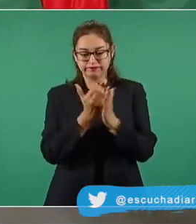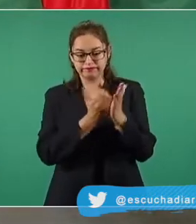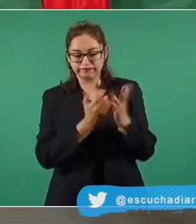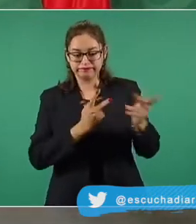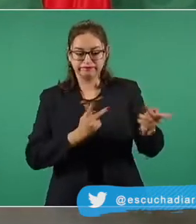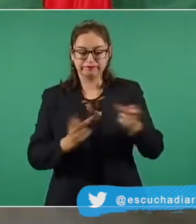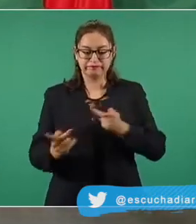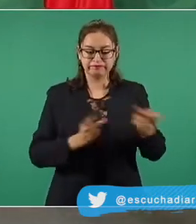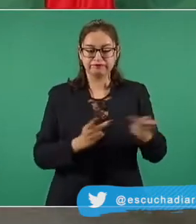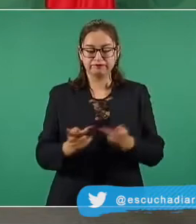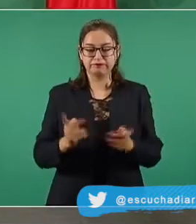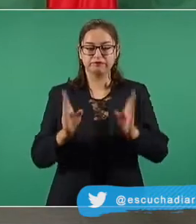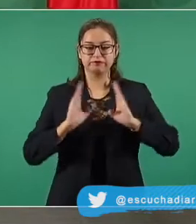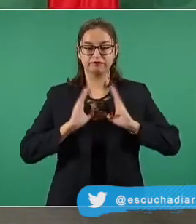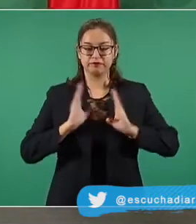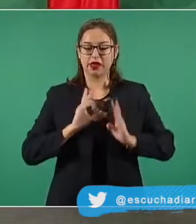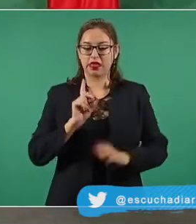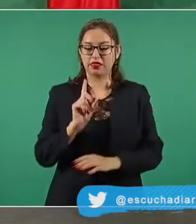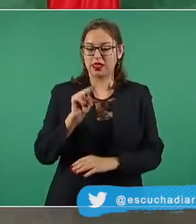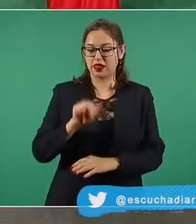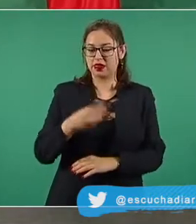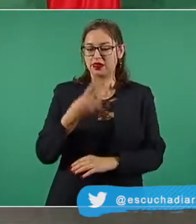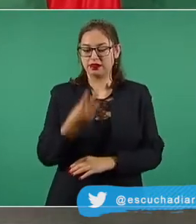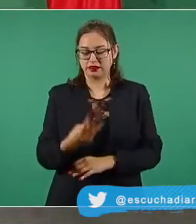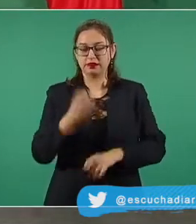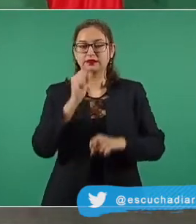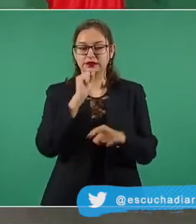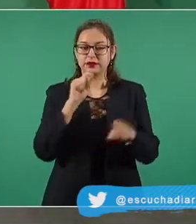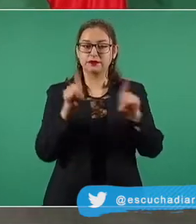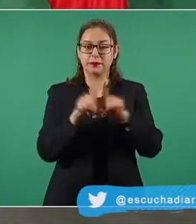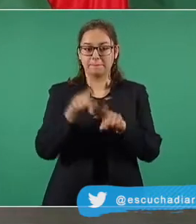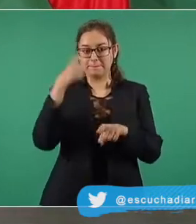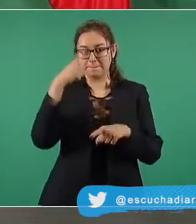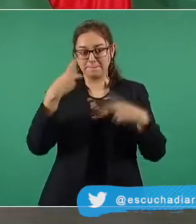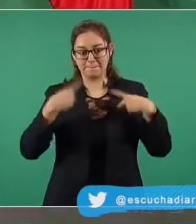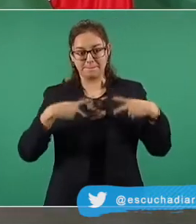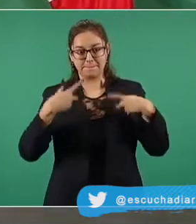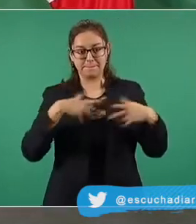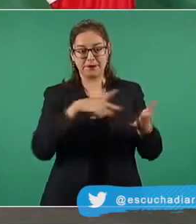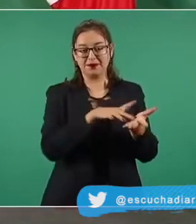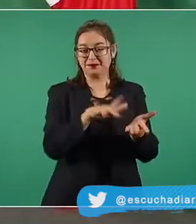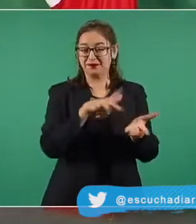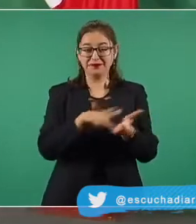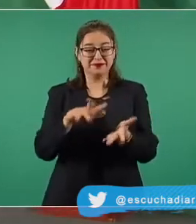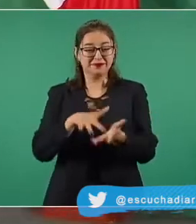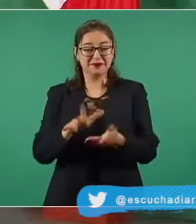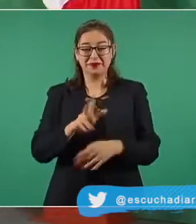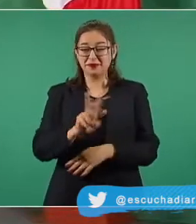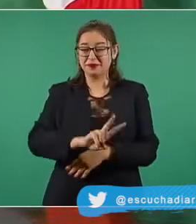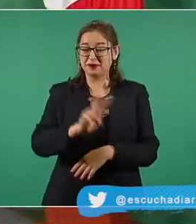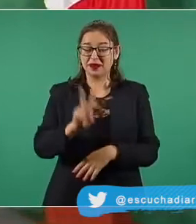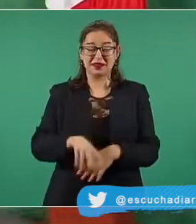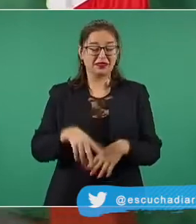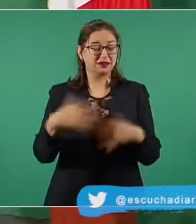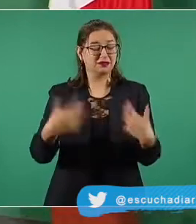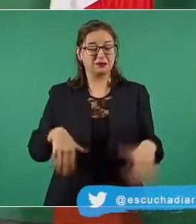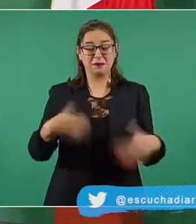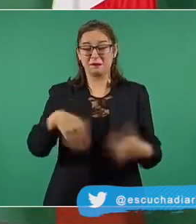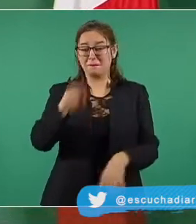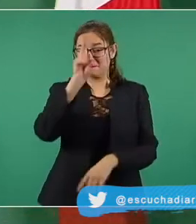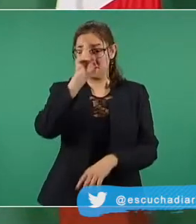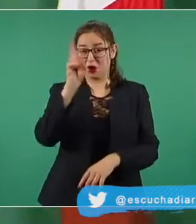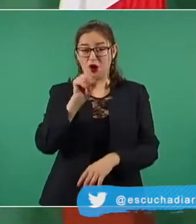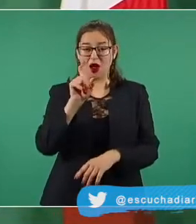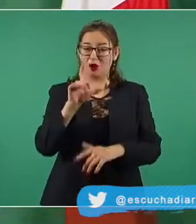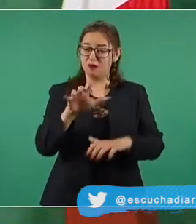presenciales repercute en el incremento de contagios, ya que la población infantil es la menos vulnerable a esta enfermedad. El regreso a clases